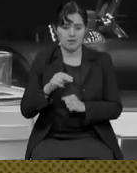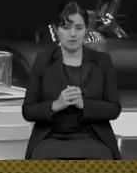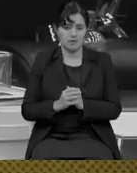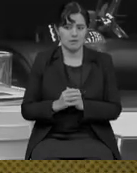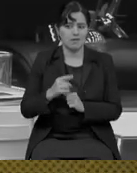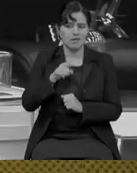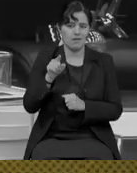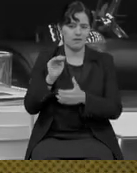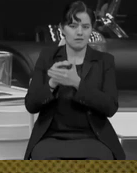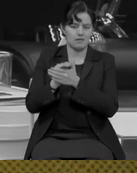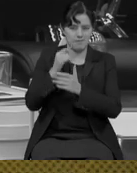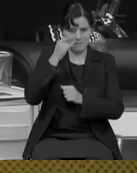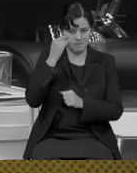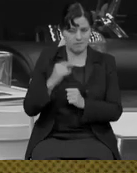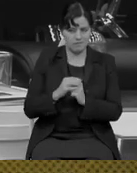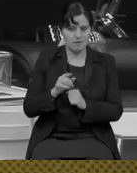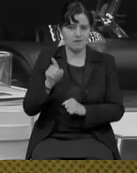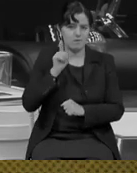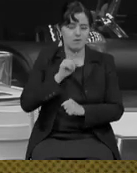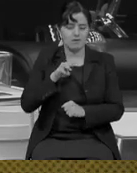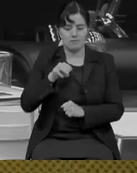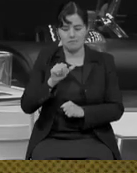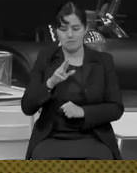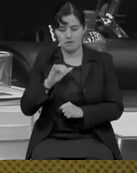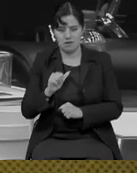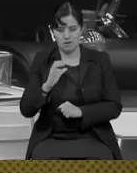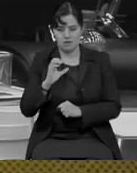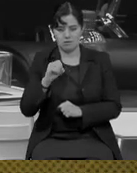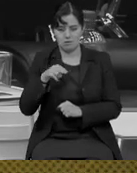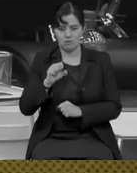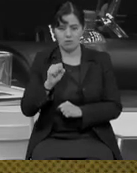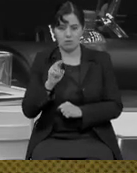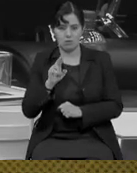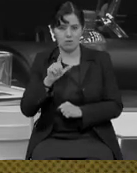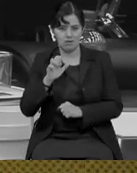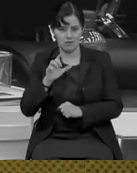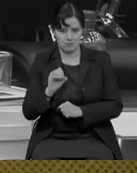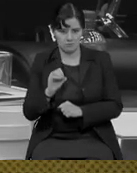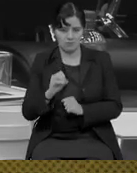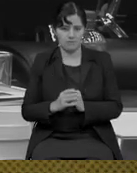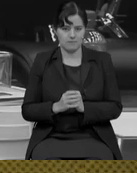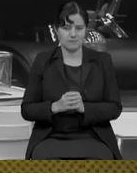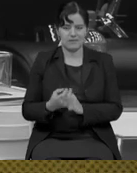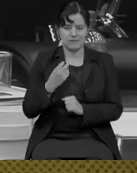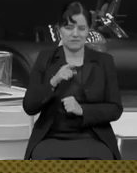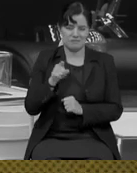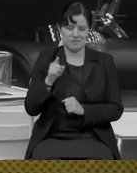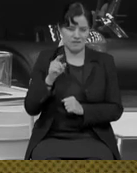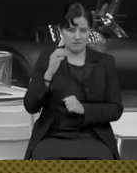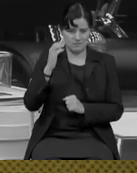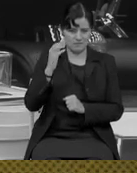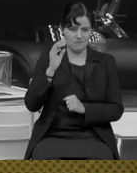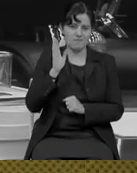invisibilizando a la señora María Consuelo Guzmán Loera. Con toda la perversidad que los caracteriza, ahora dicen que